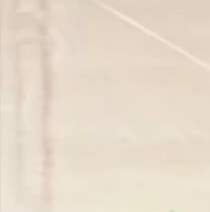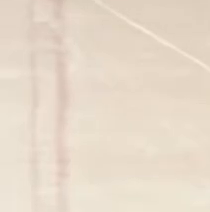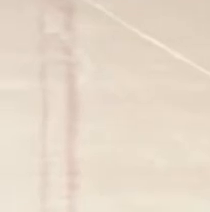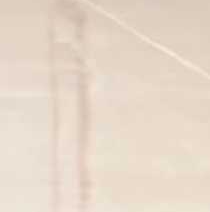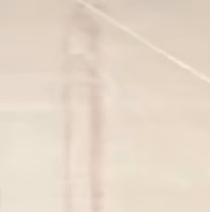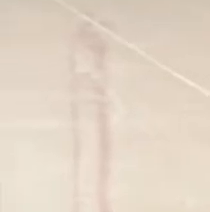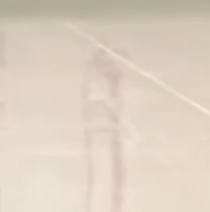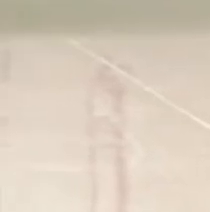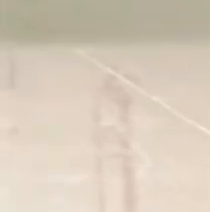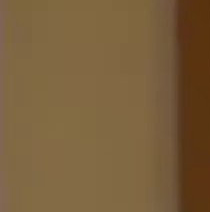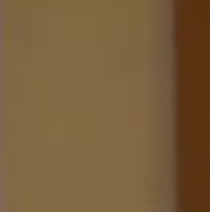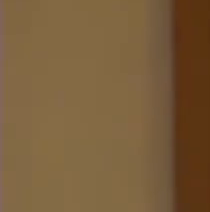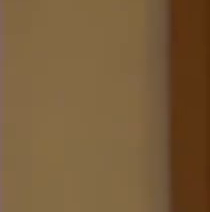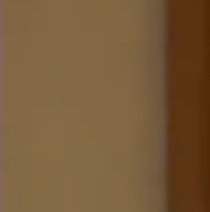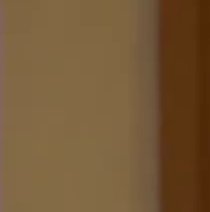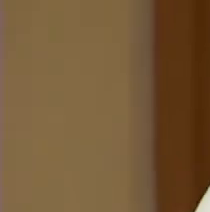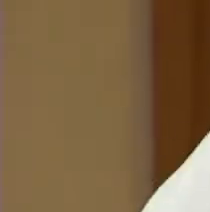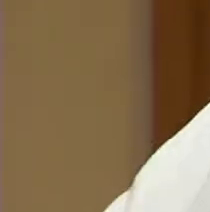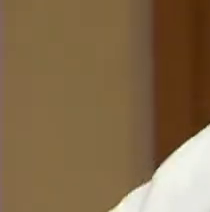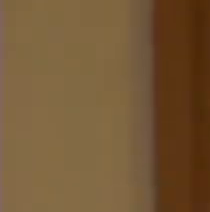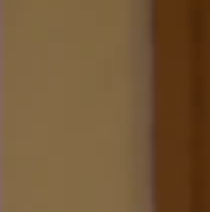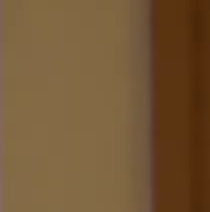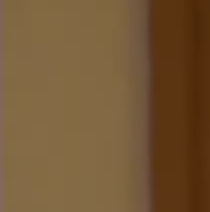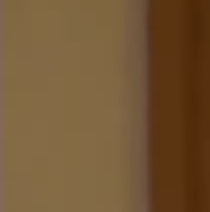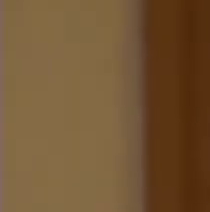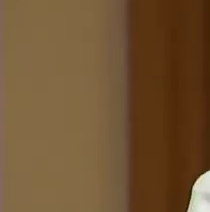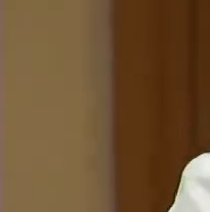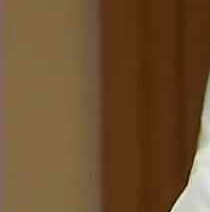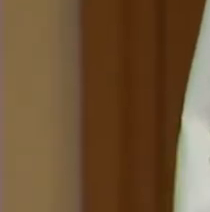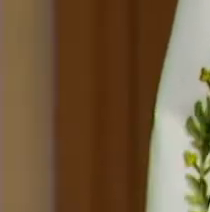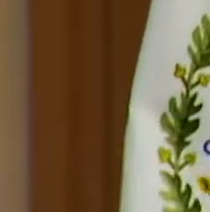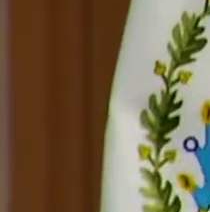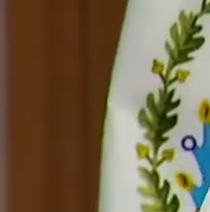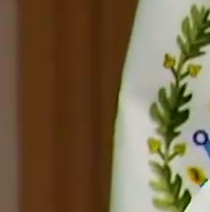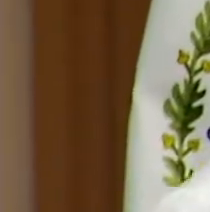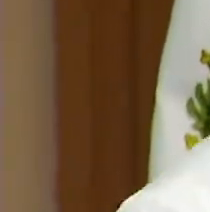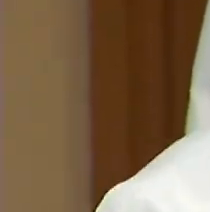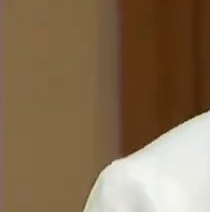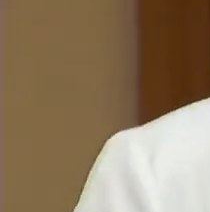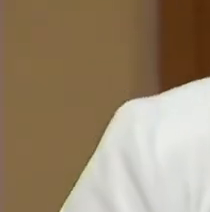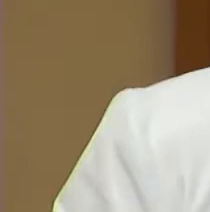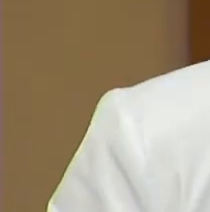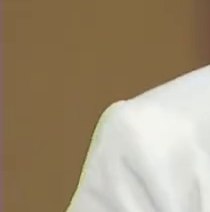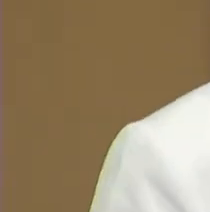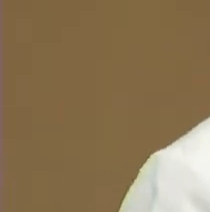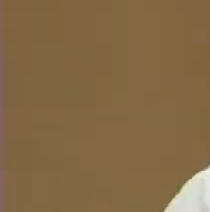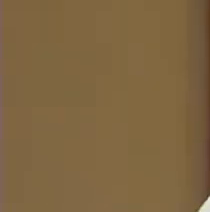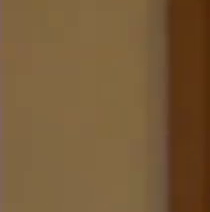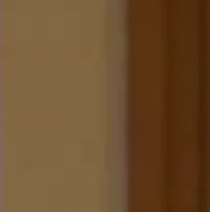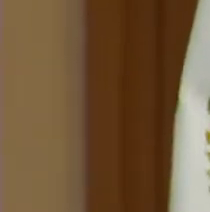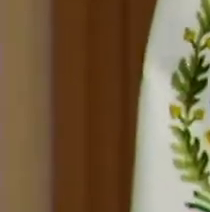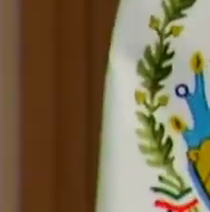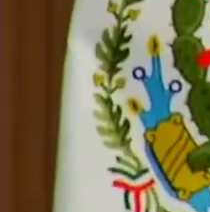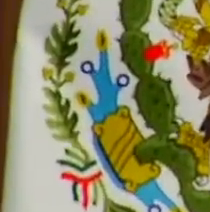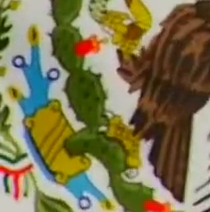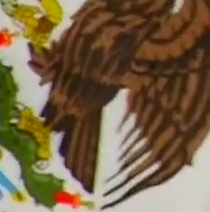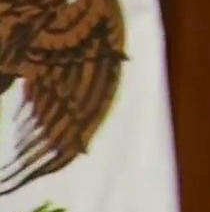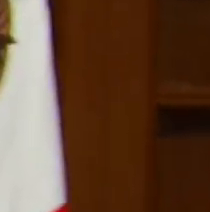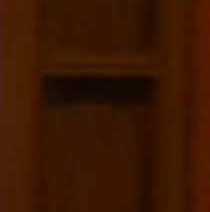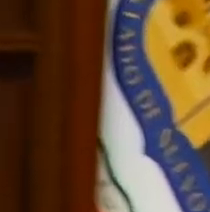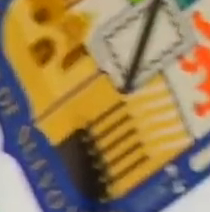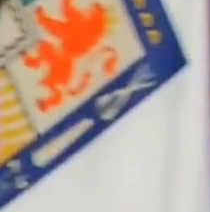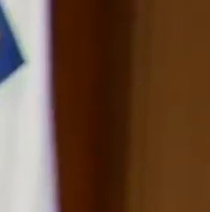correspondientes con imágenes de arona armenta y roberto elizondo maricruz gutiérrez noticias 28